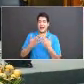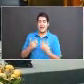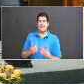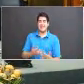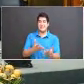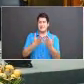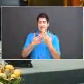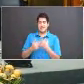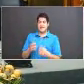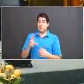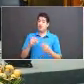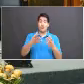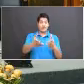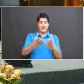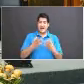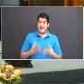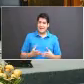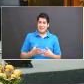A traer.